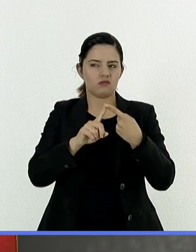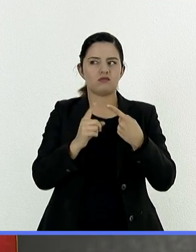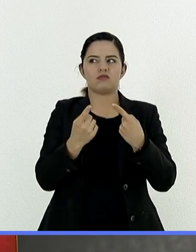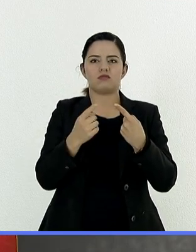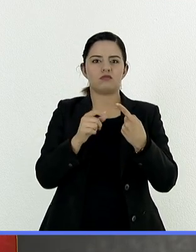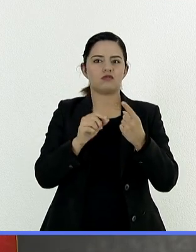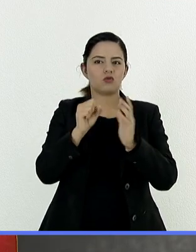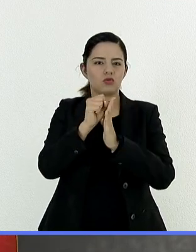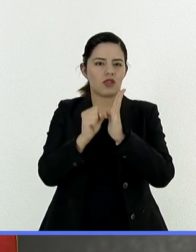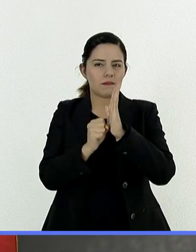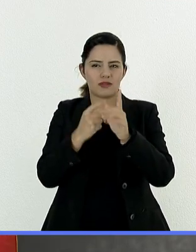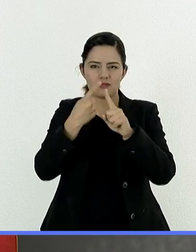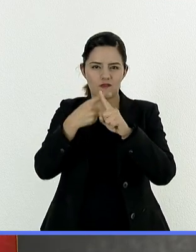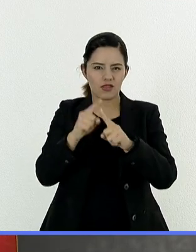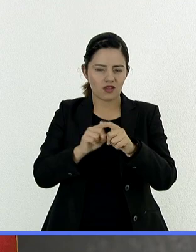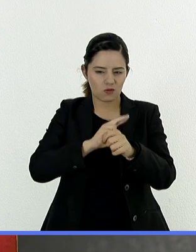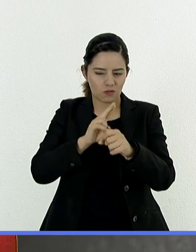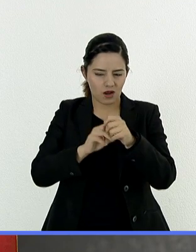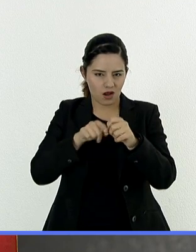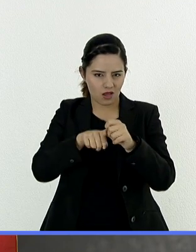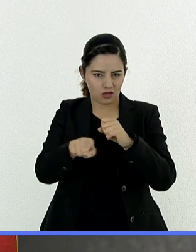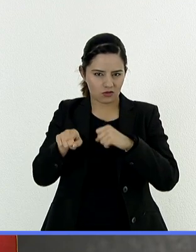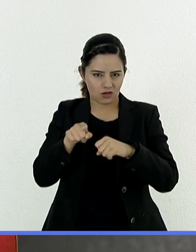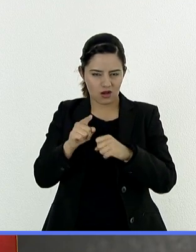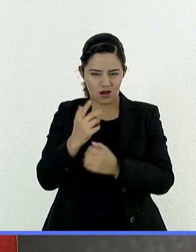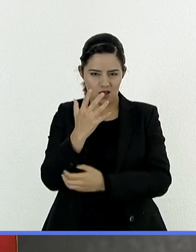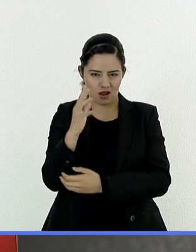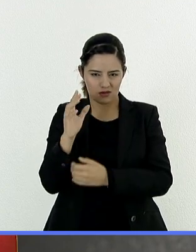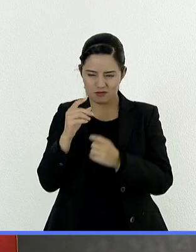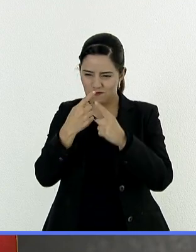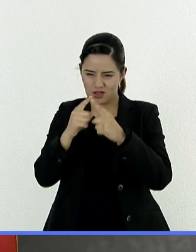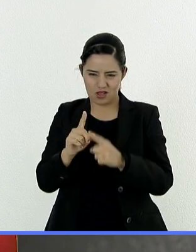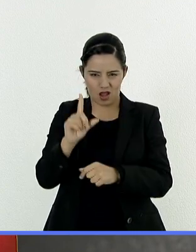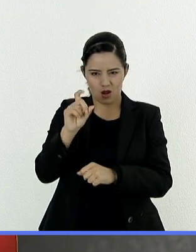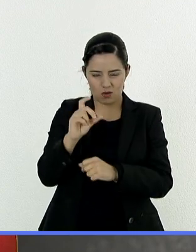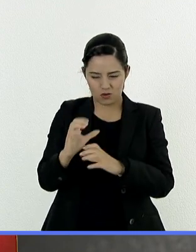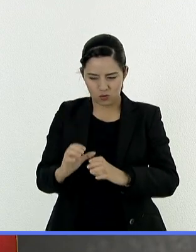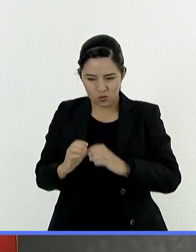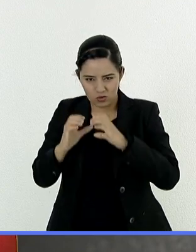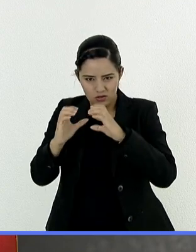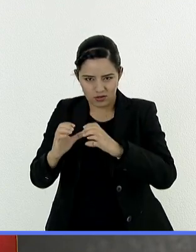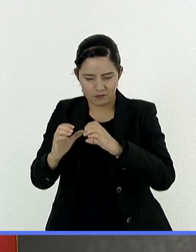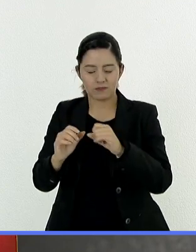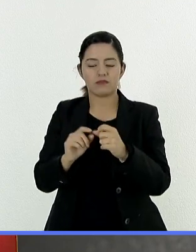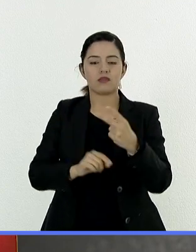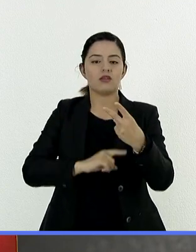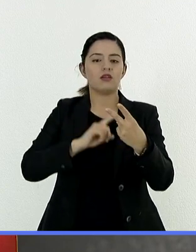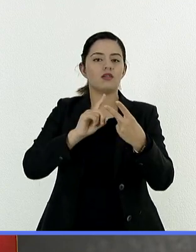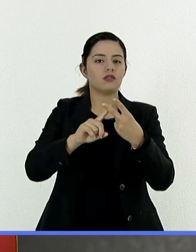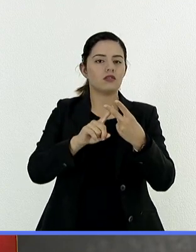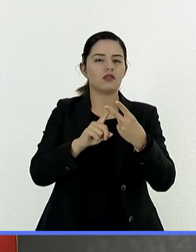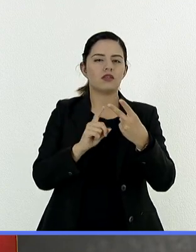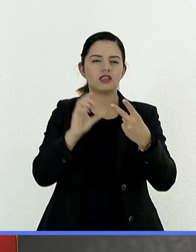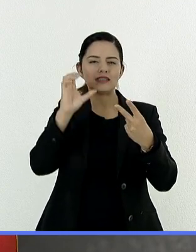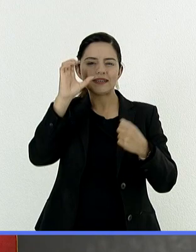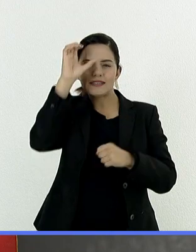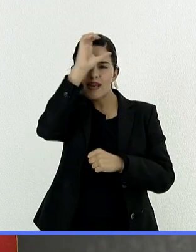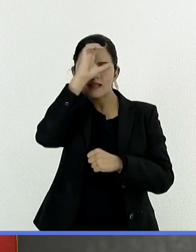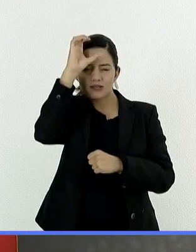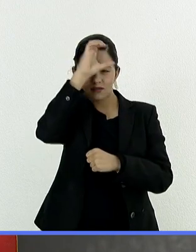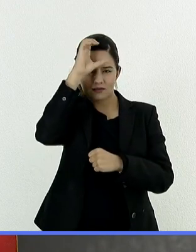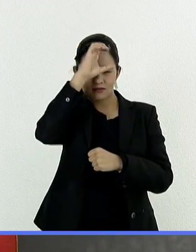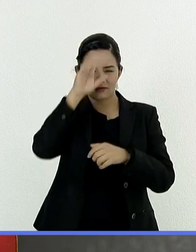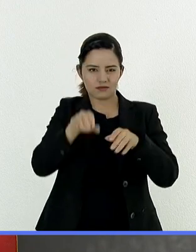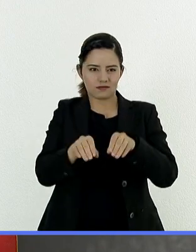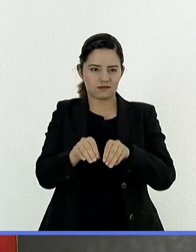otro importante es que difundimos la divulgación de la ciencia es fundamental por